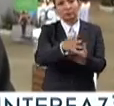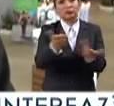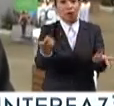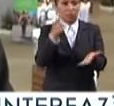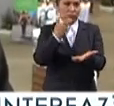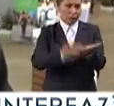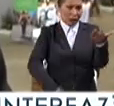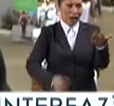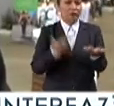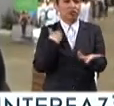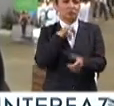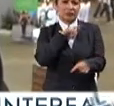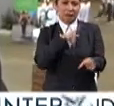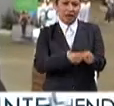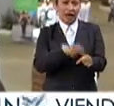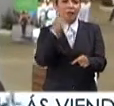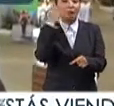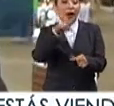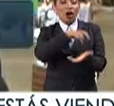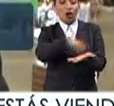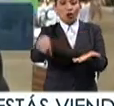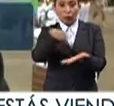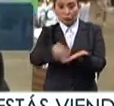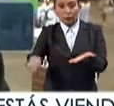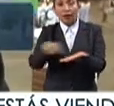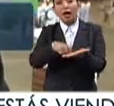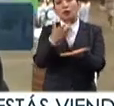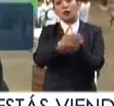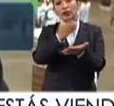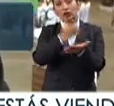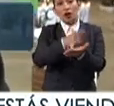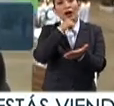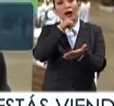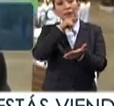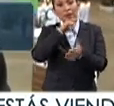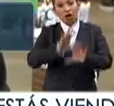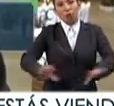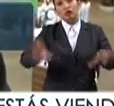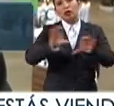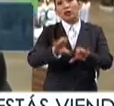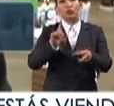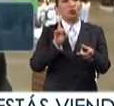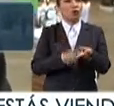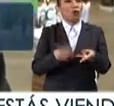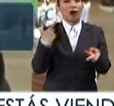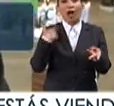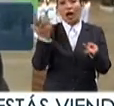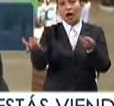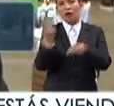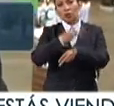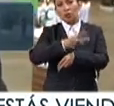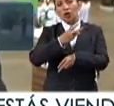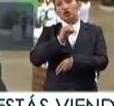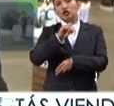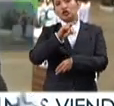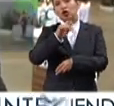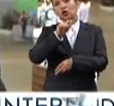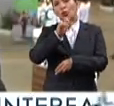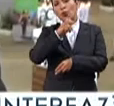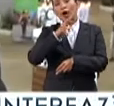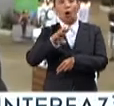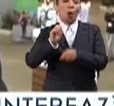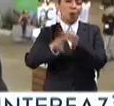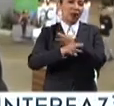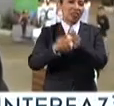con precios preferenciales para la adquisición de útiles escolares equipo de cómputo software y accesorios o